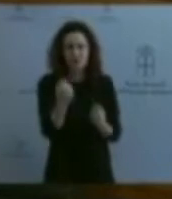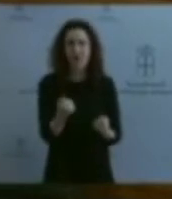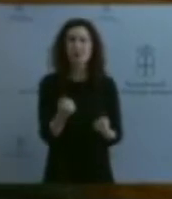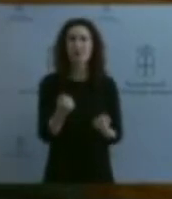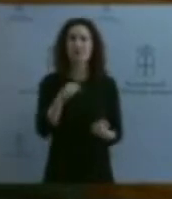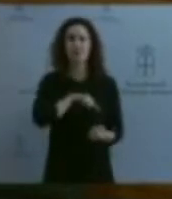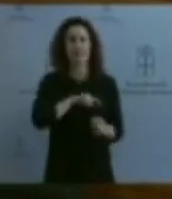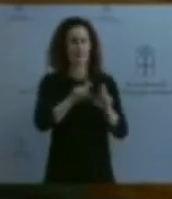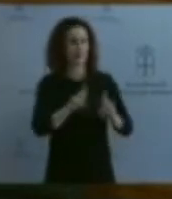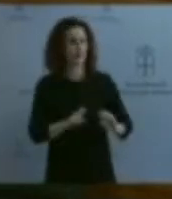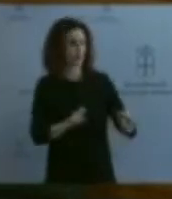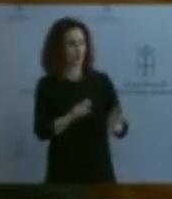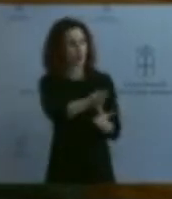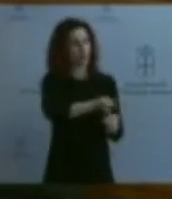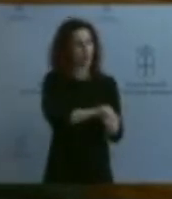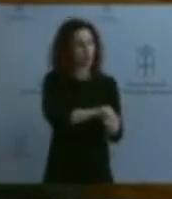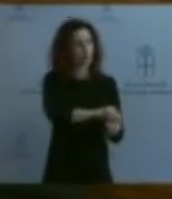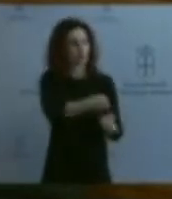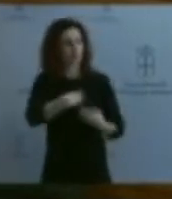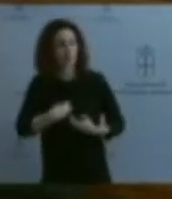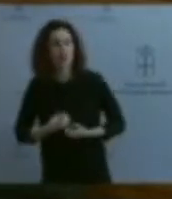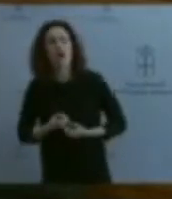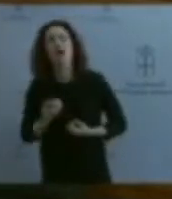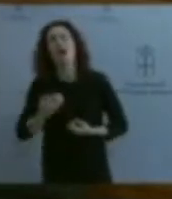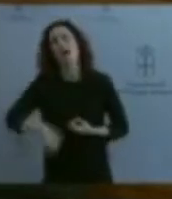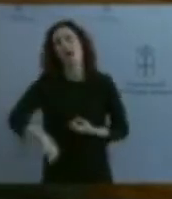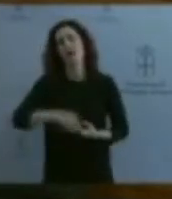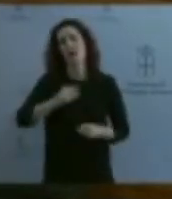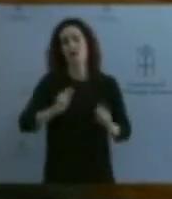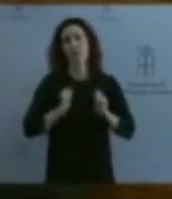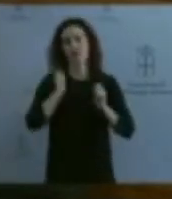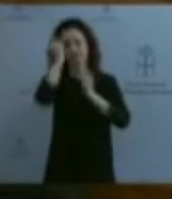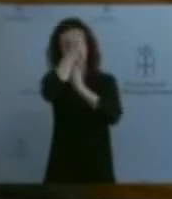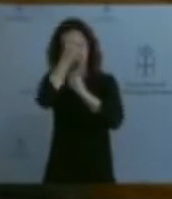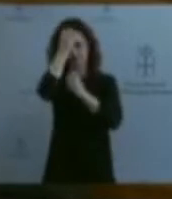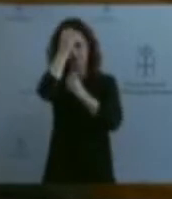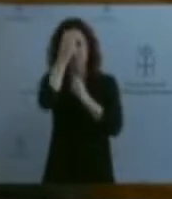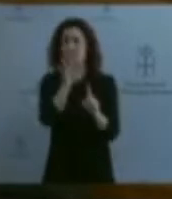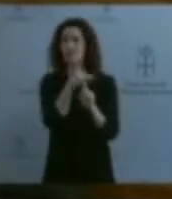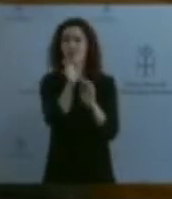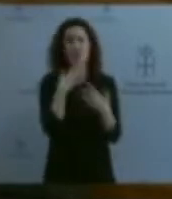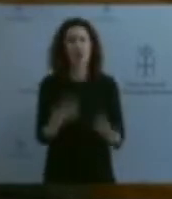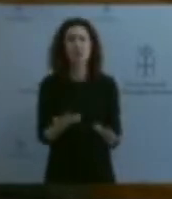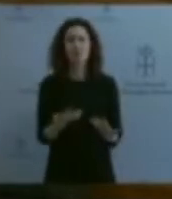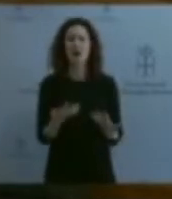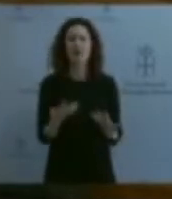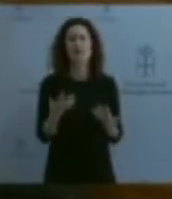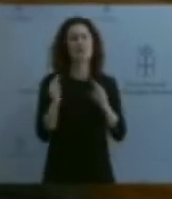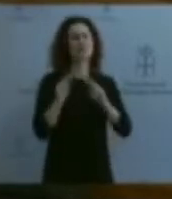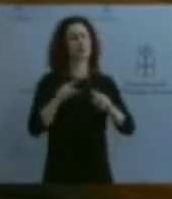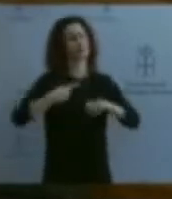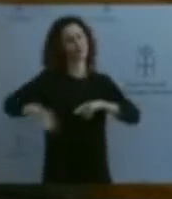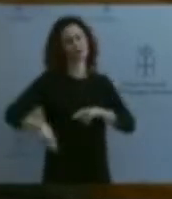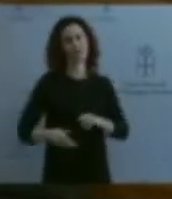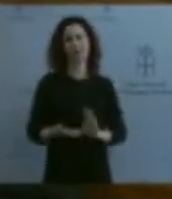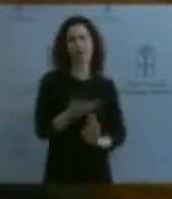hacer pensar también que hay que abordar el nuevo escenario desde una óptica o desde un foco más amplio que hemos abordado hasta este momento, ¿no? Y